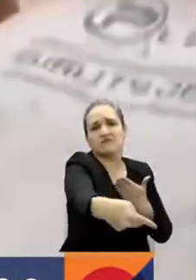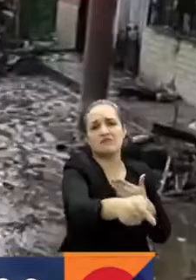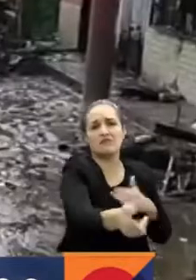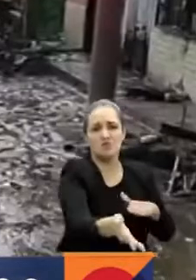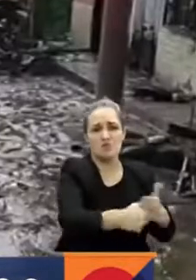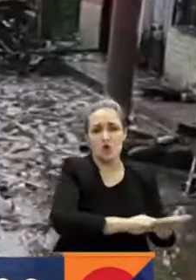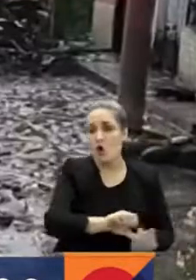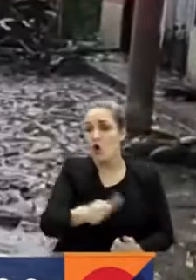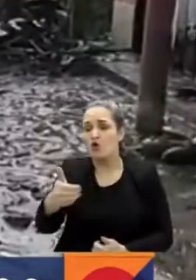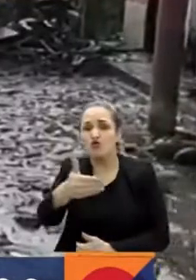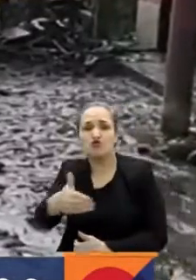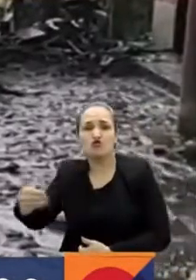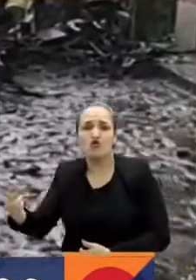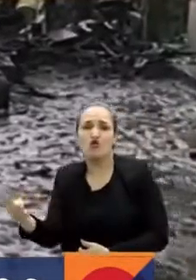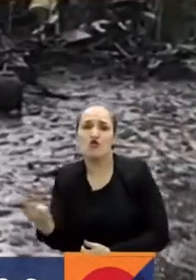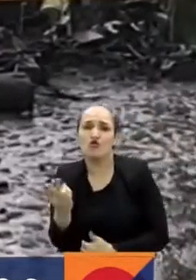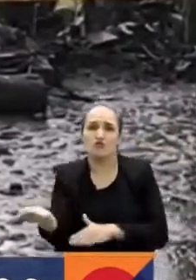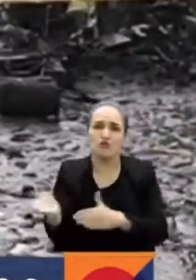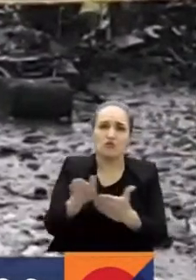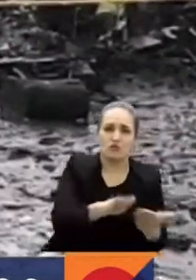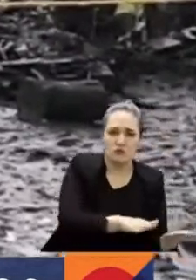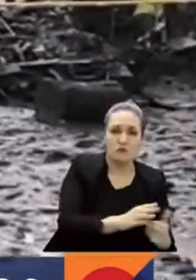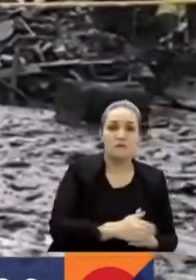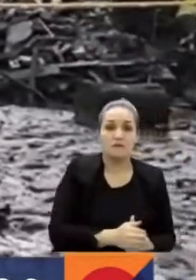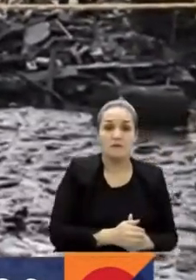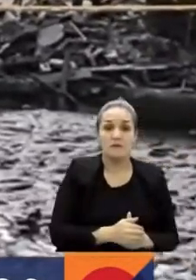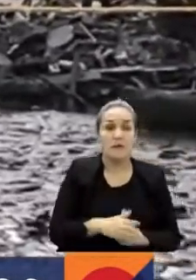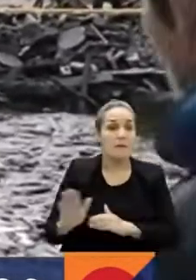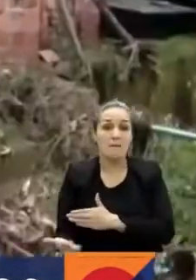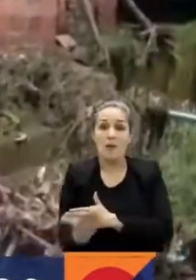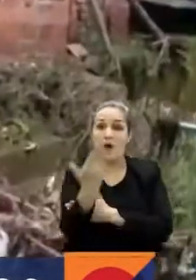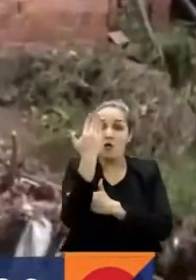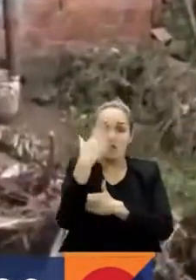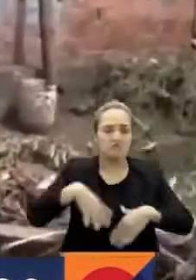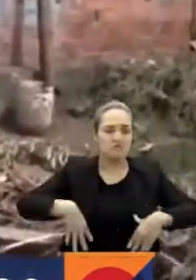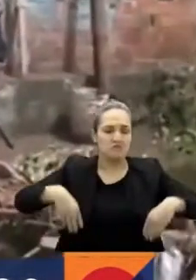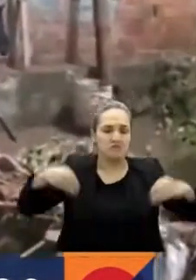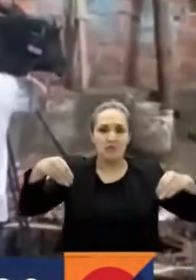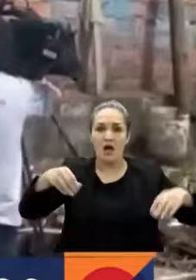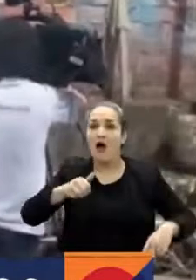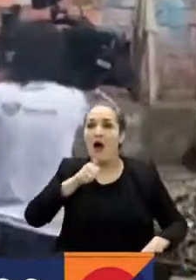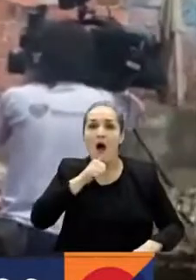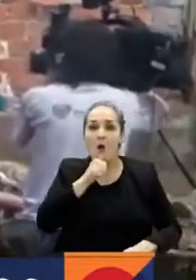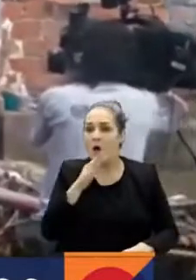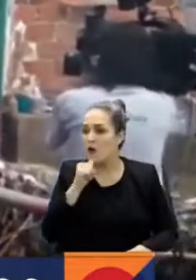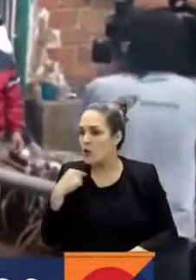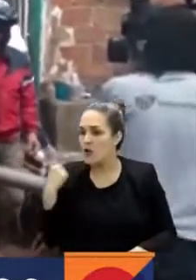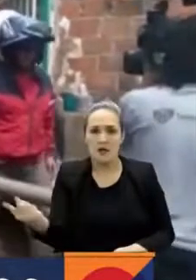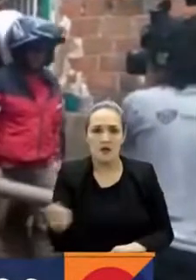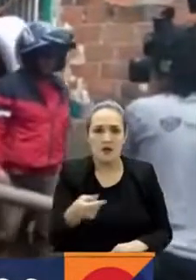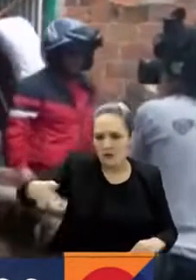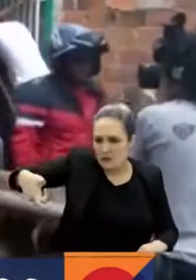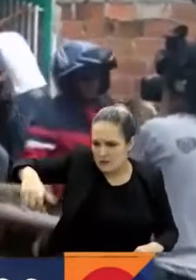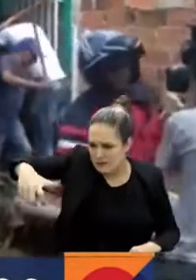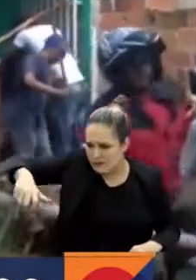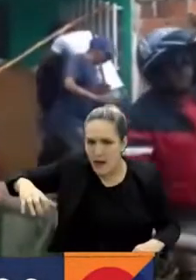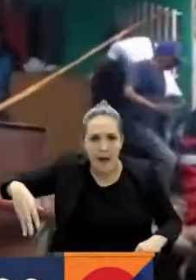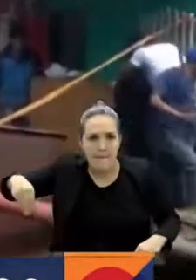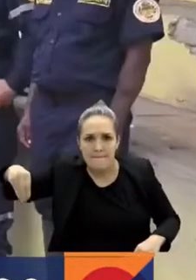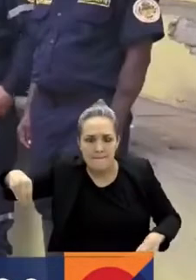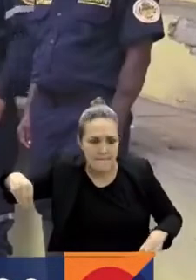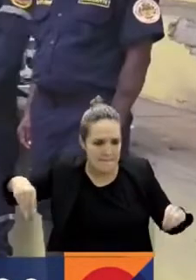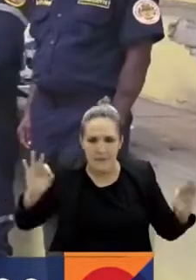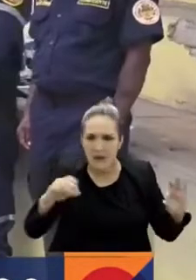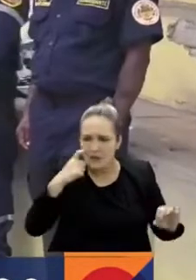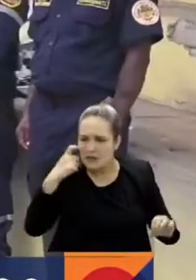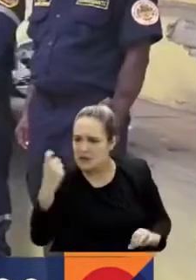fallecidos. Desde la madrugada, Supía está sin servicio de agua. Las autoridades hacen un censo para determinar si hay más personas